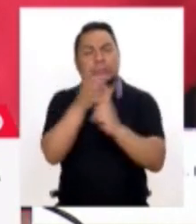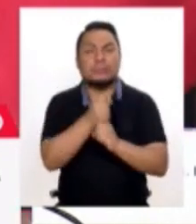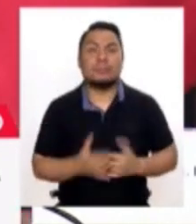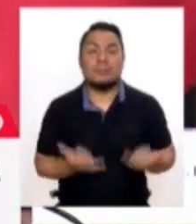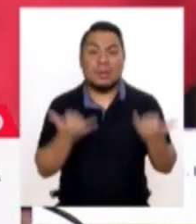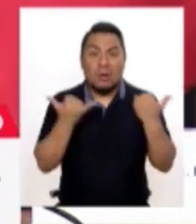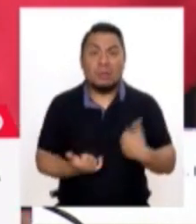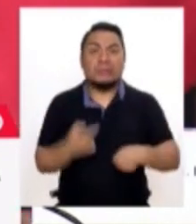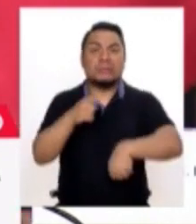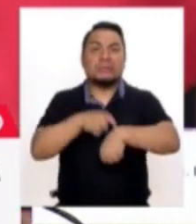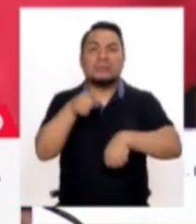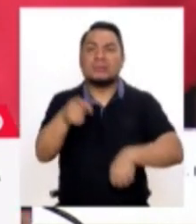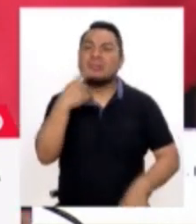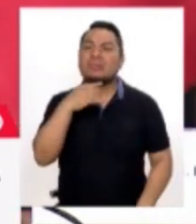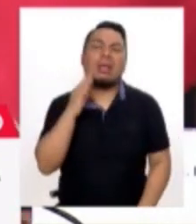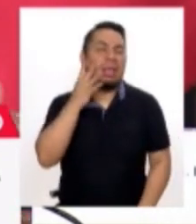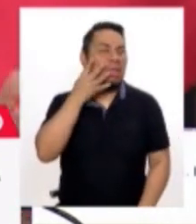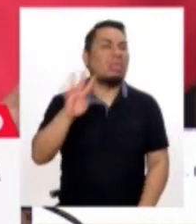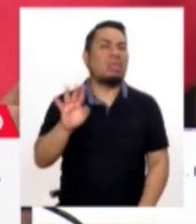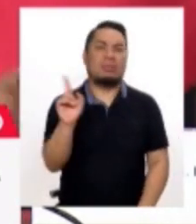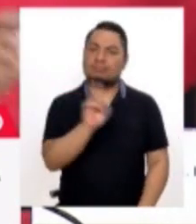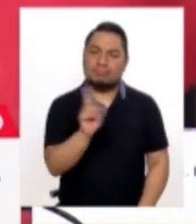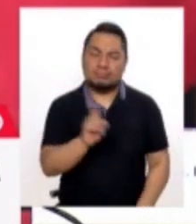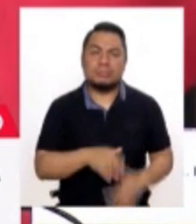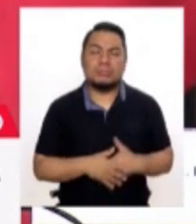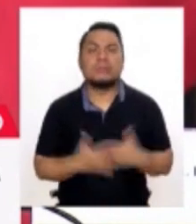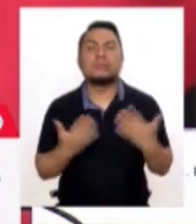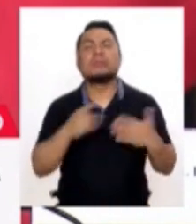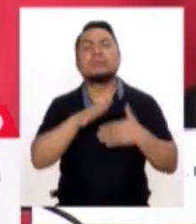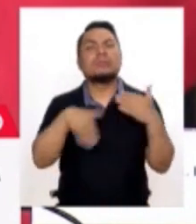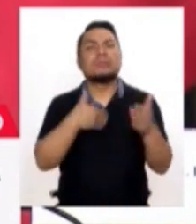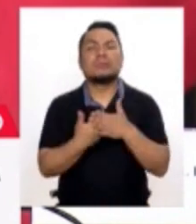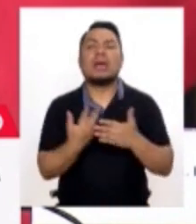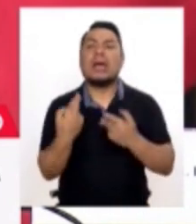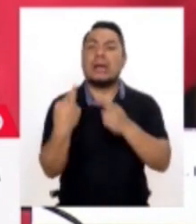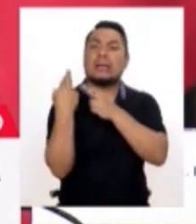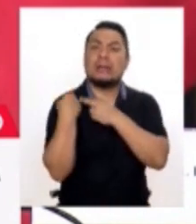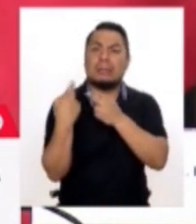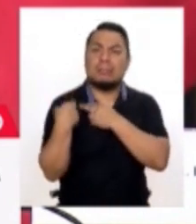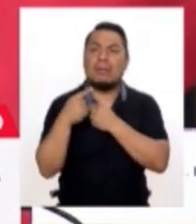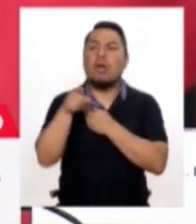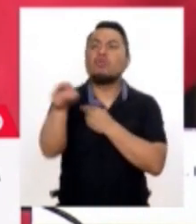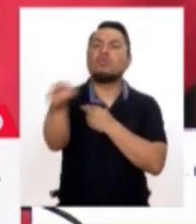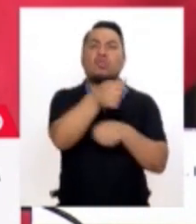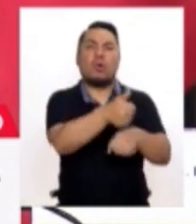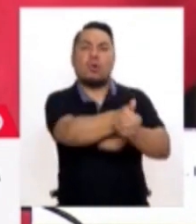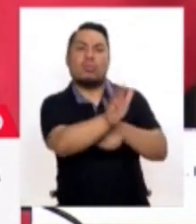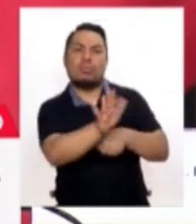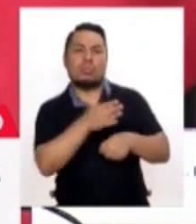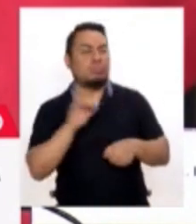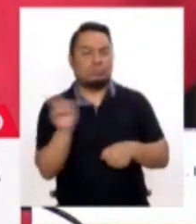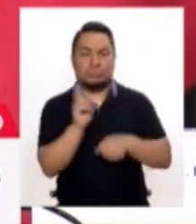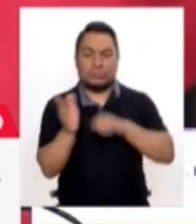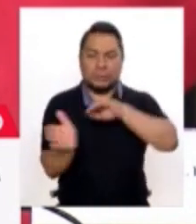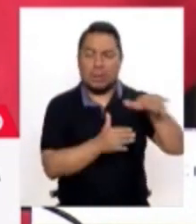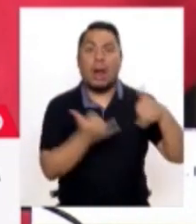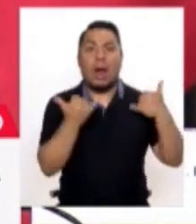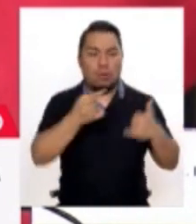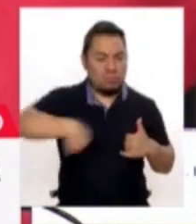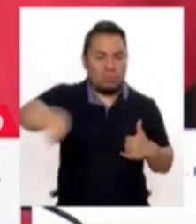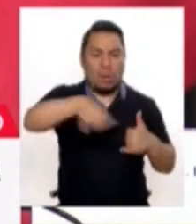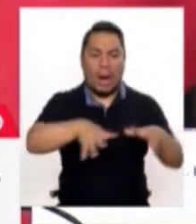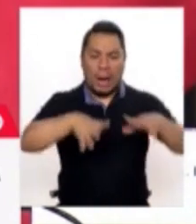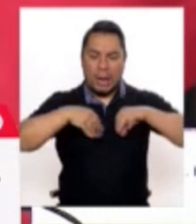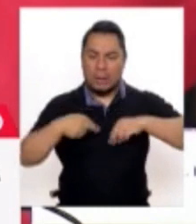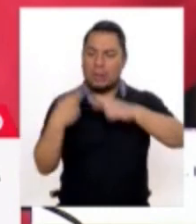es tiempo de ser indiferentes ni de diluir responsabilidades. Es tiempo de hacernos cargo